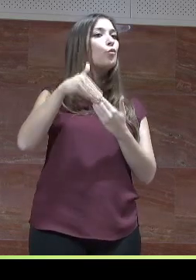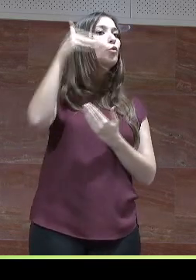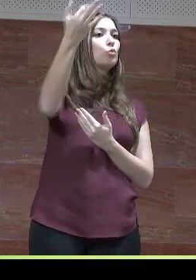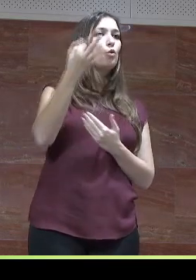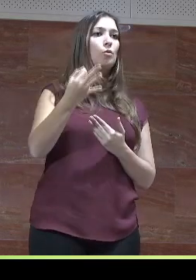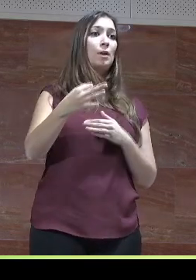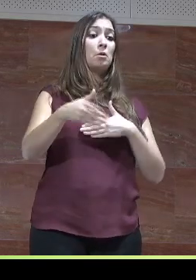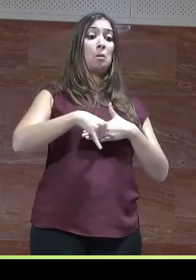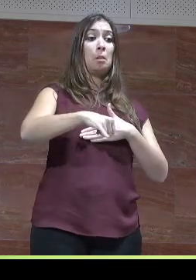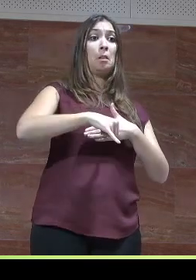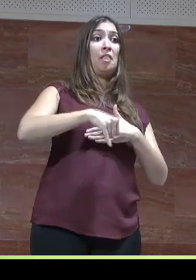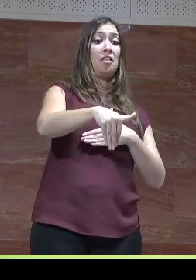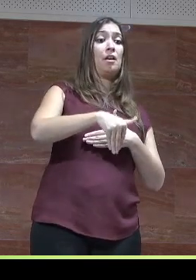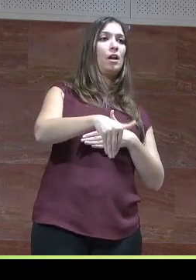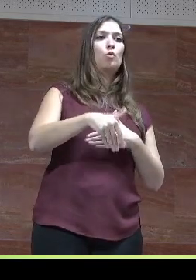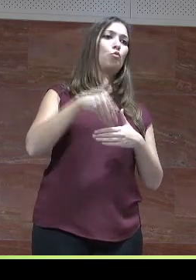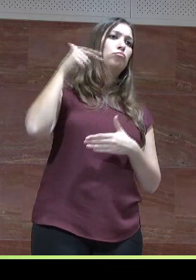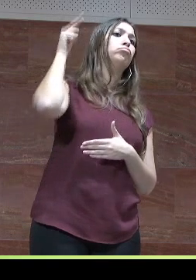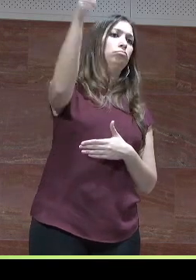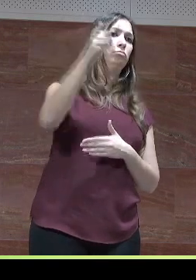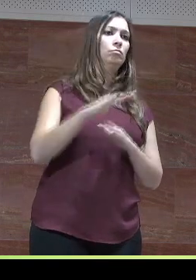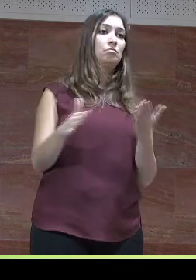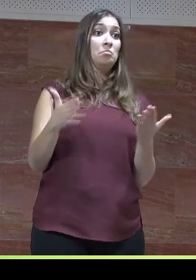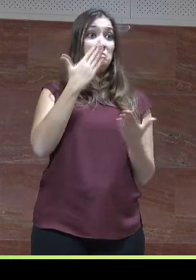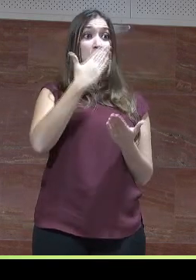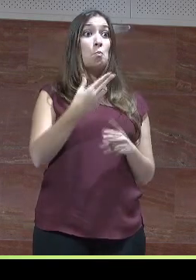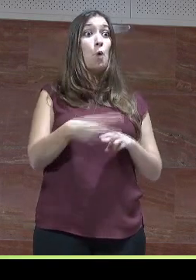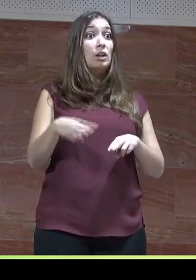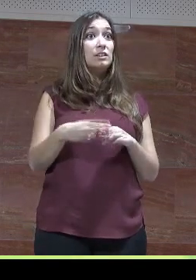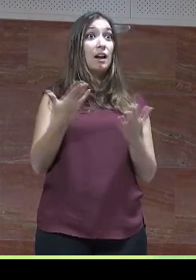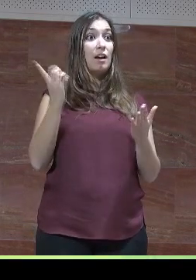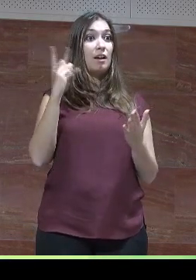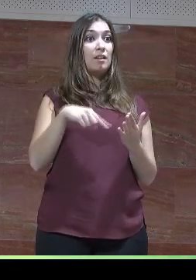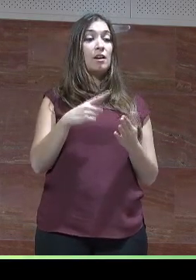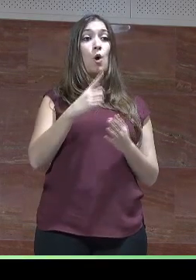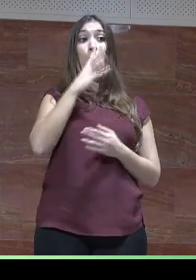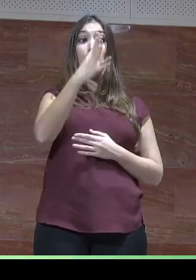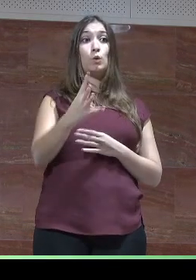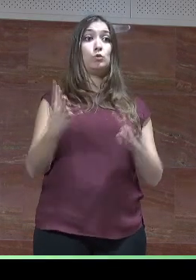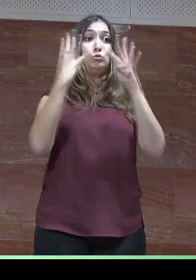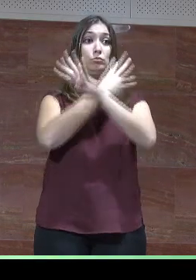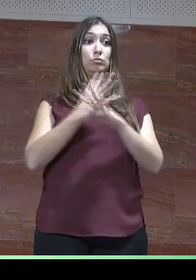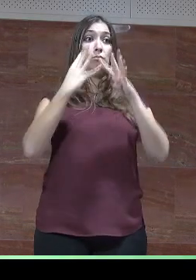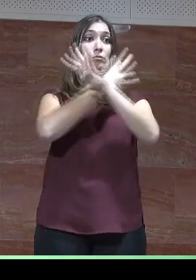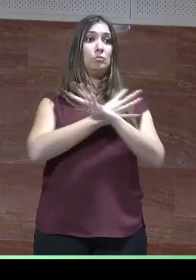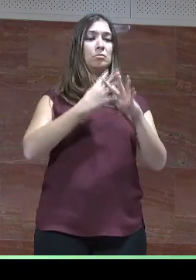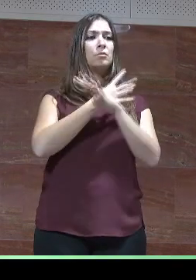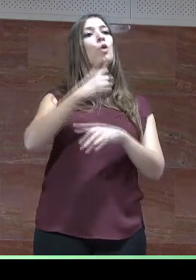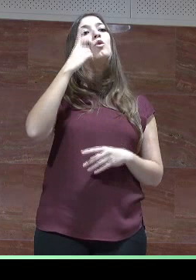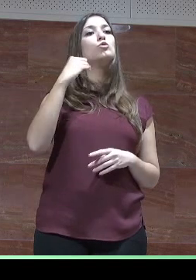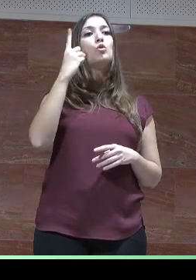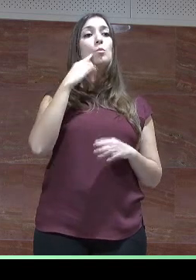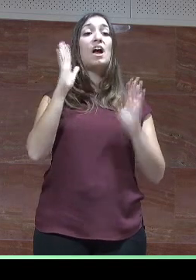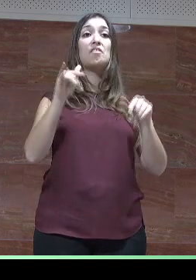no cortoplacistas. A lo mejor ahora hasta la propia política, que se cambia cada 4 años, nos ha acostumbrado a pensar